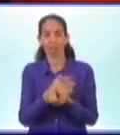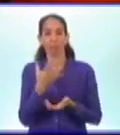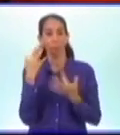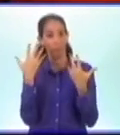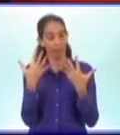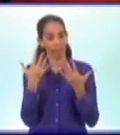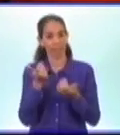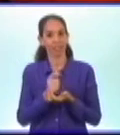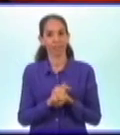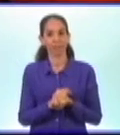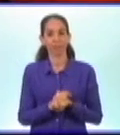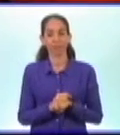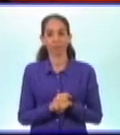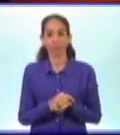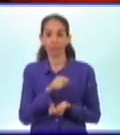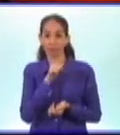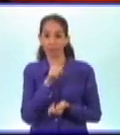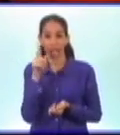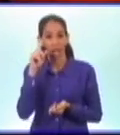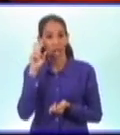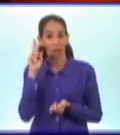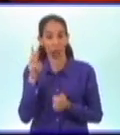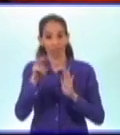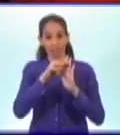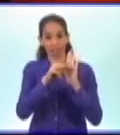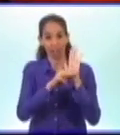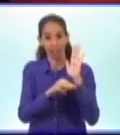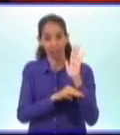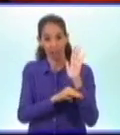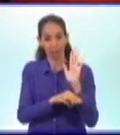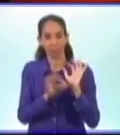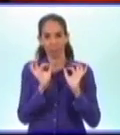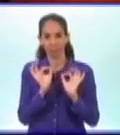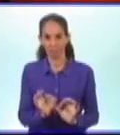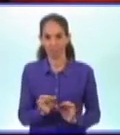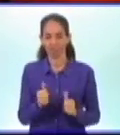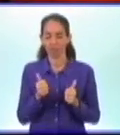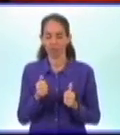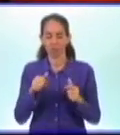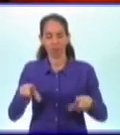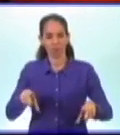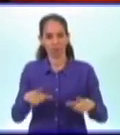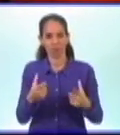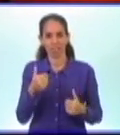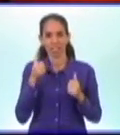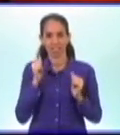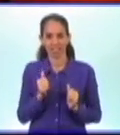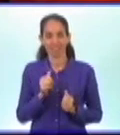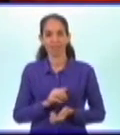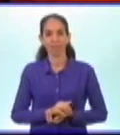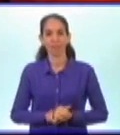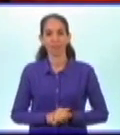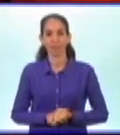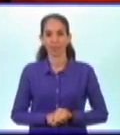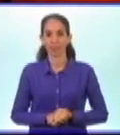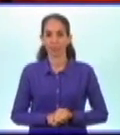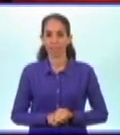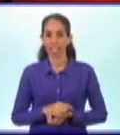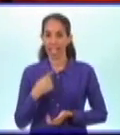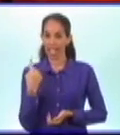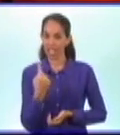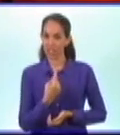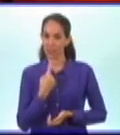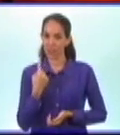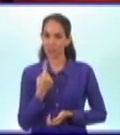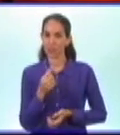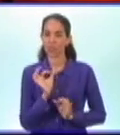porque ellas son la vacuna más segura que tenemos para prevenir y eliminar esta enfermedad. Nosotros, como